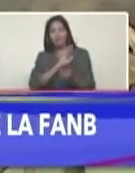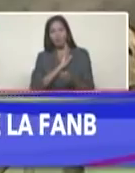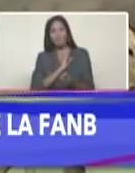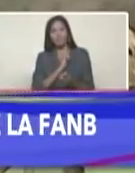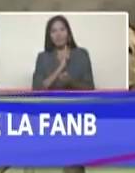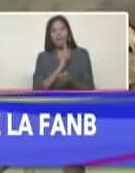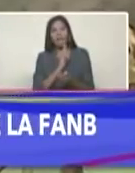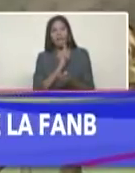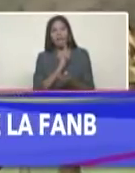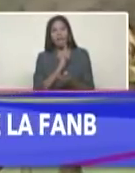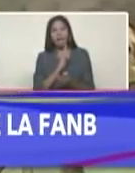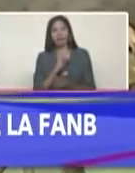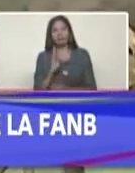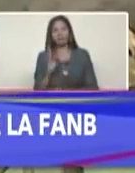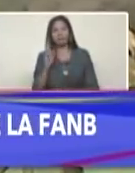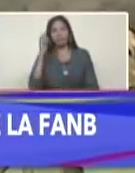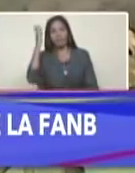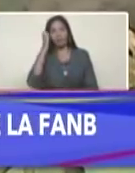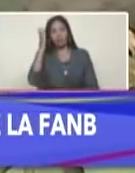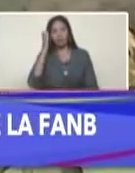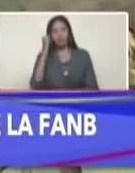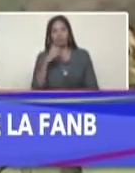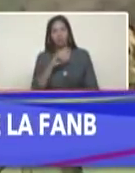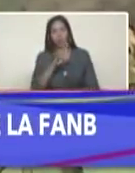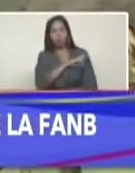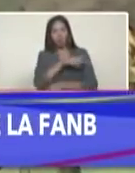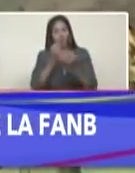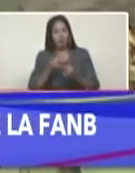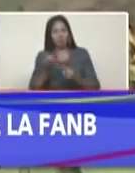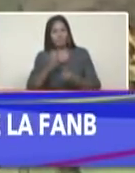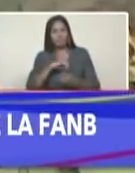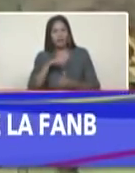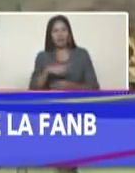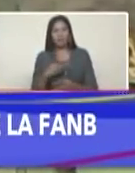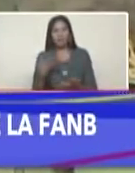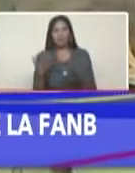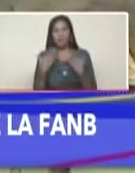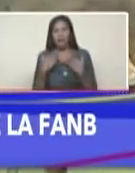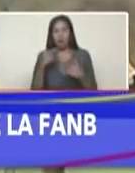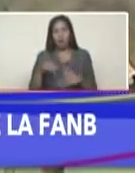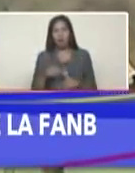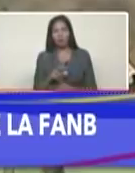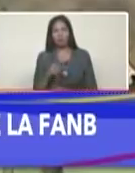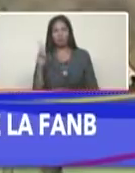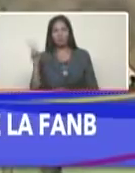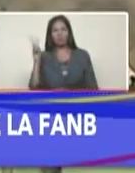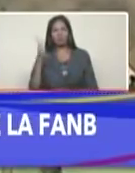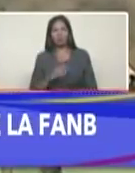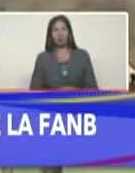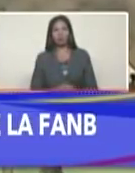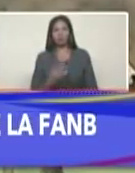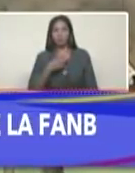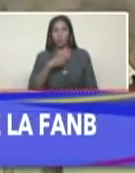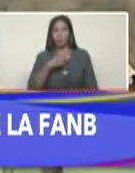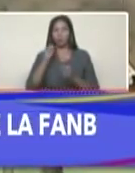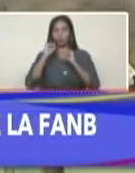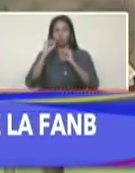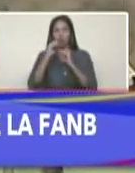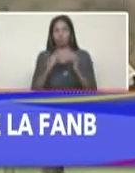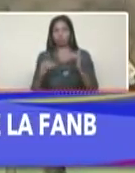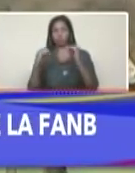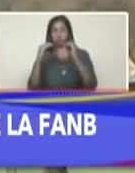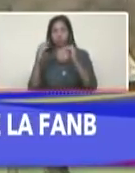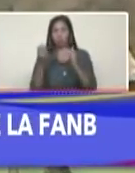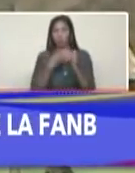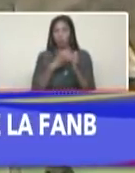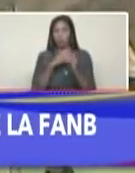todos los genes dominantes del animal resistente al trópico y de carne como el animal cebú. Ellos no han podido lograr el balance en esa